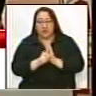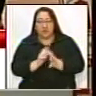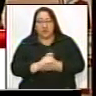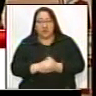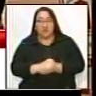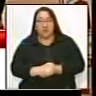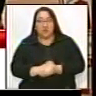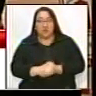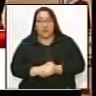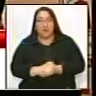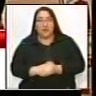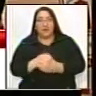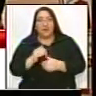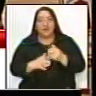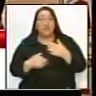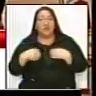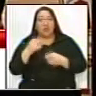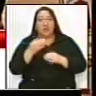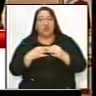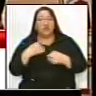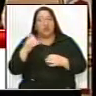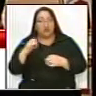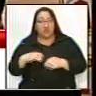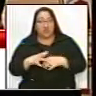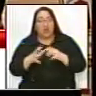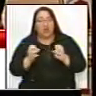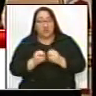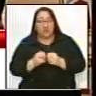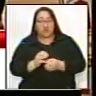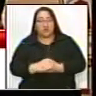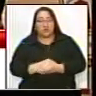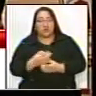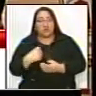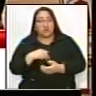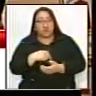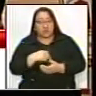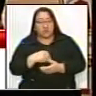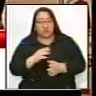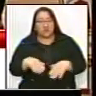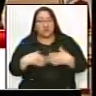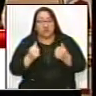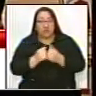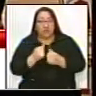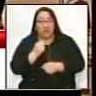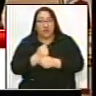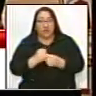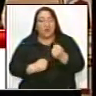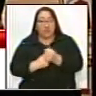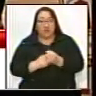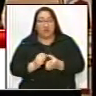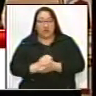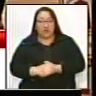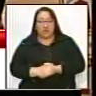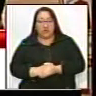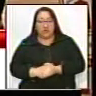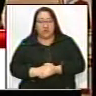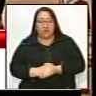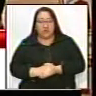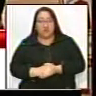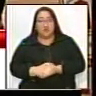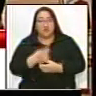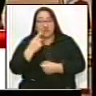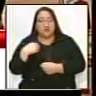que con un costo social, con un precio social, que nosotros disponga de una ley algo, doctora, para